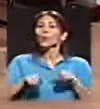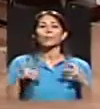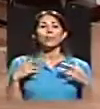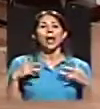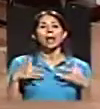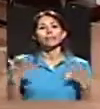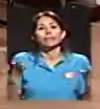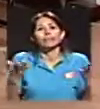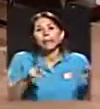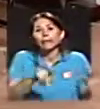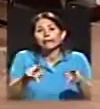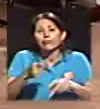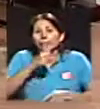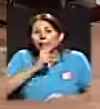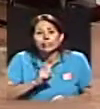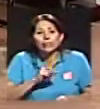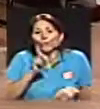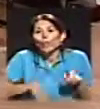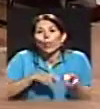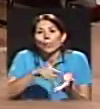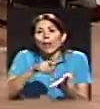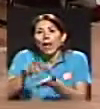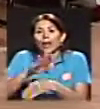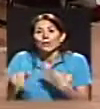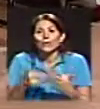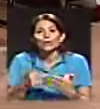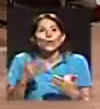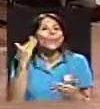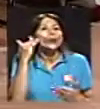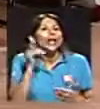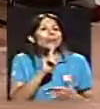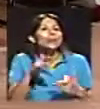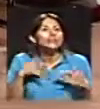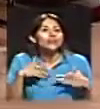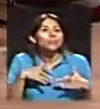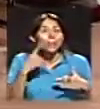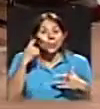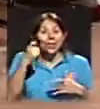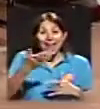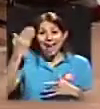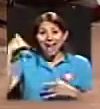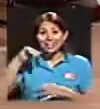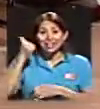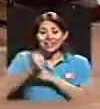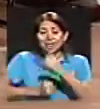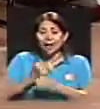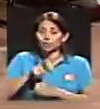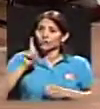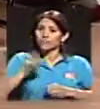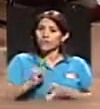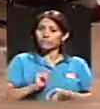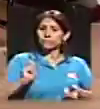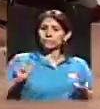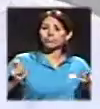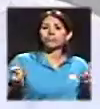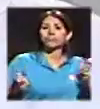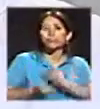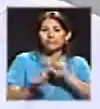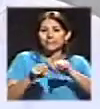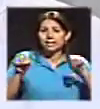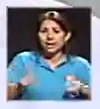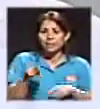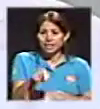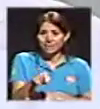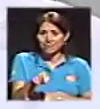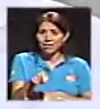envejeció y el sistema ya no va más. ¿Por qué? Porque desde hace años se debió haber tomado reformas que eran necesarias para darle cambios a este régimen que